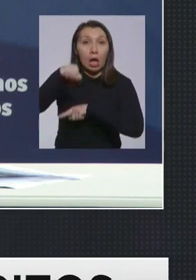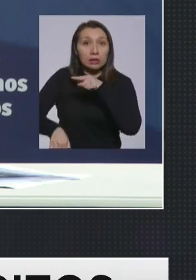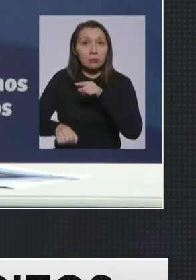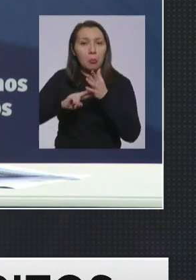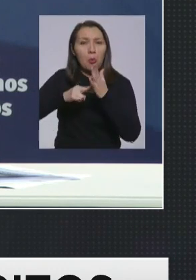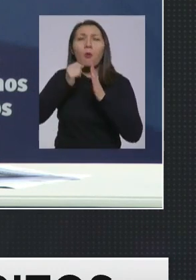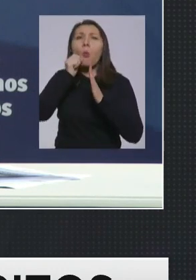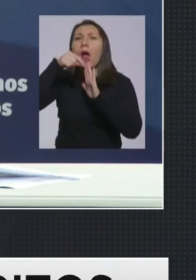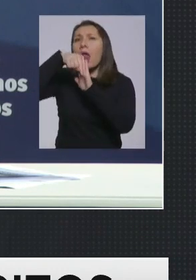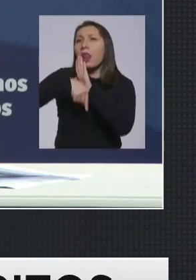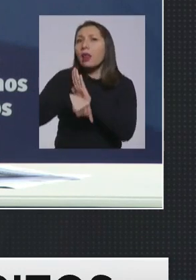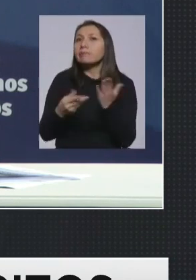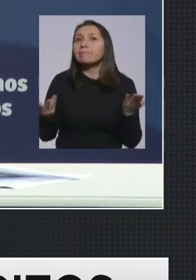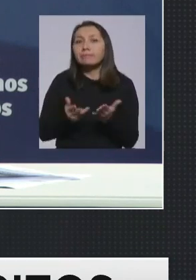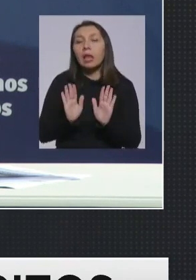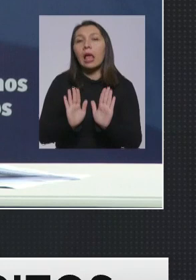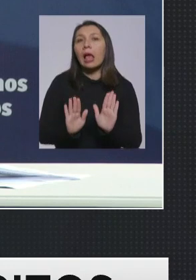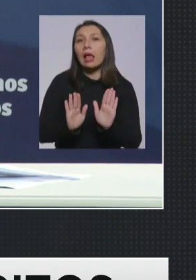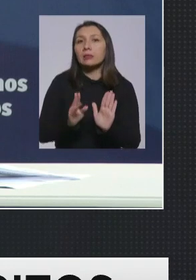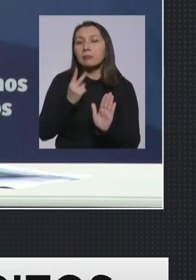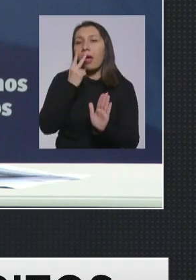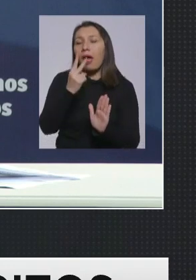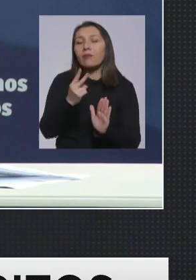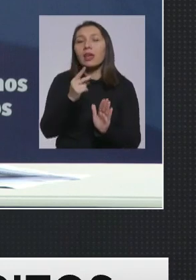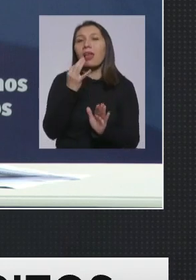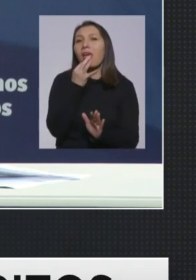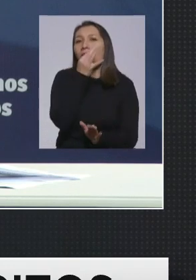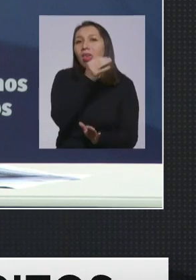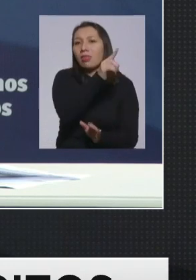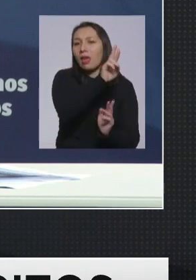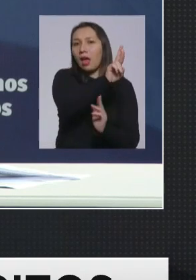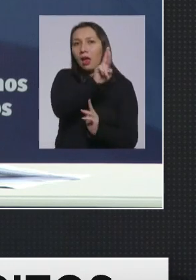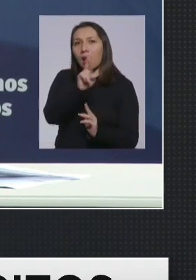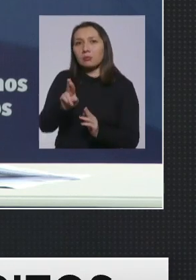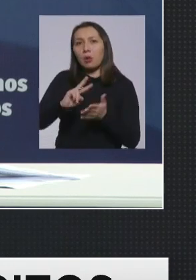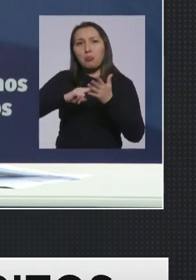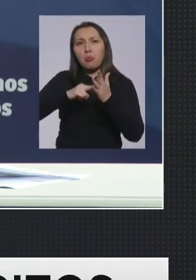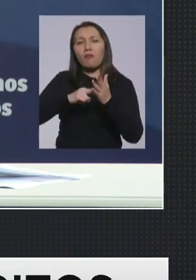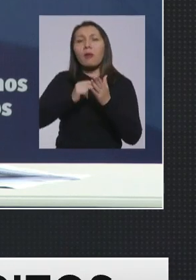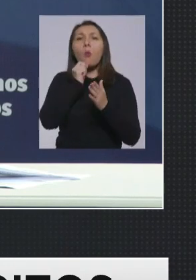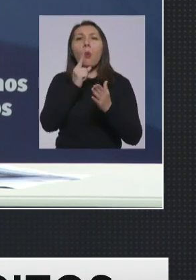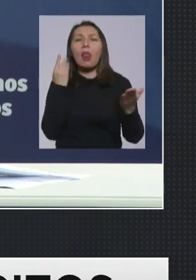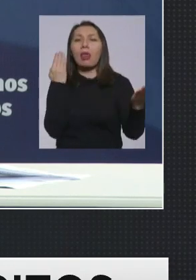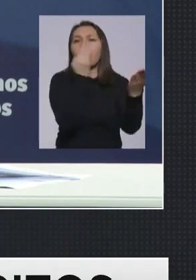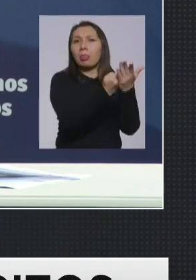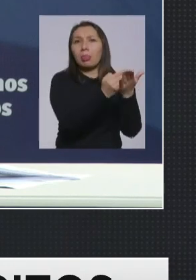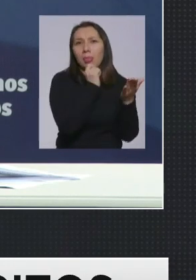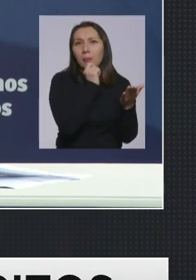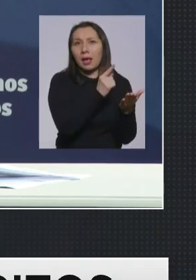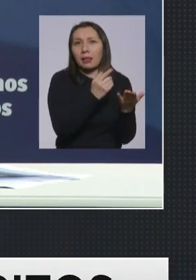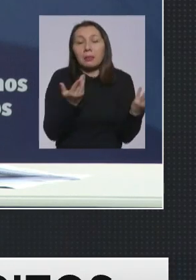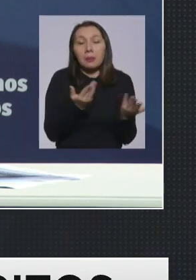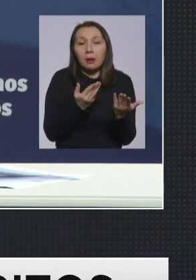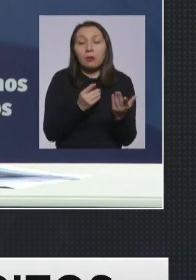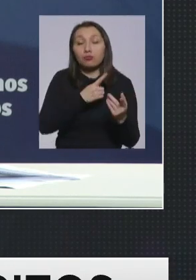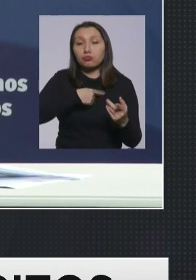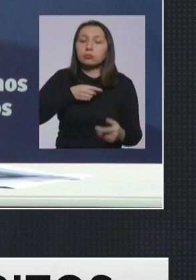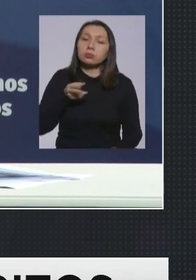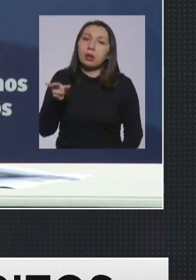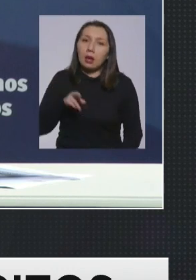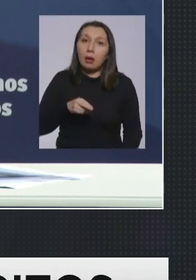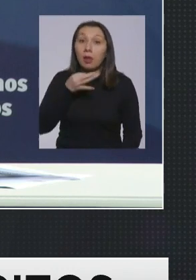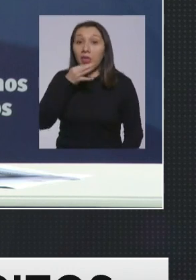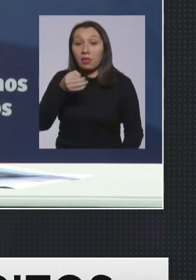hay que esperar que se pronuncien sobre el problema de fondo y nosotros insistimos y lo hemos dicho